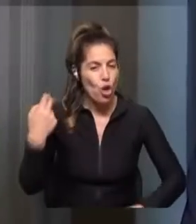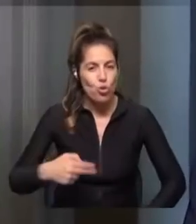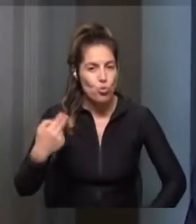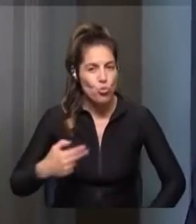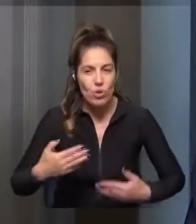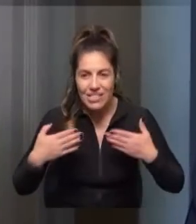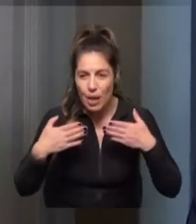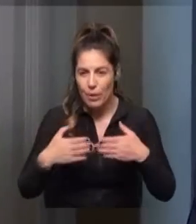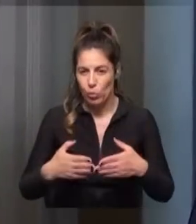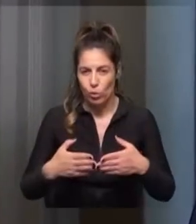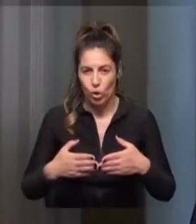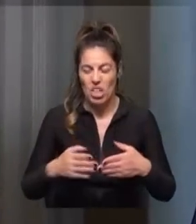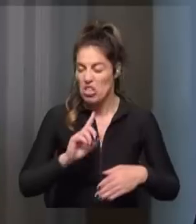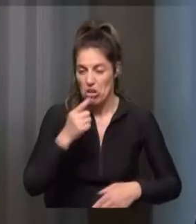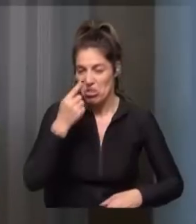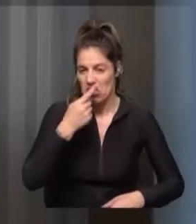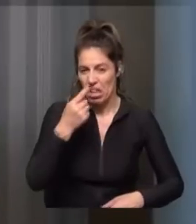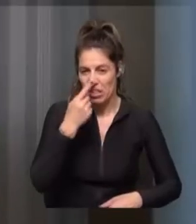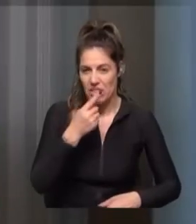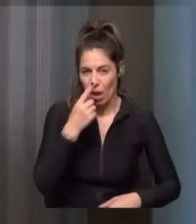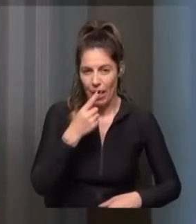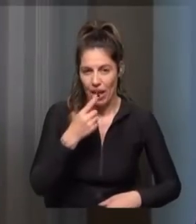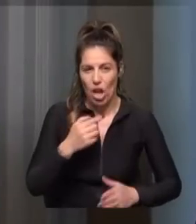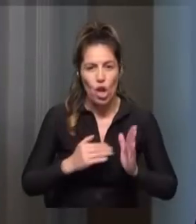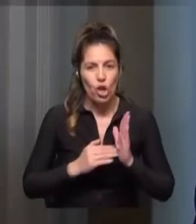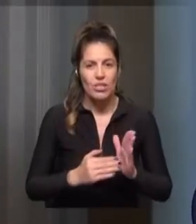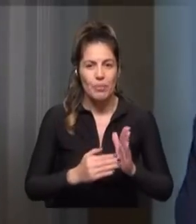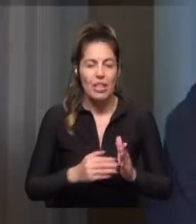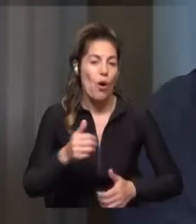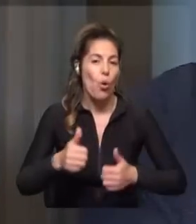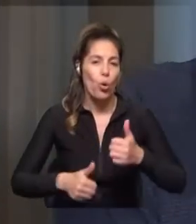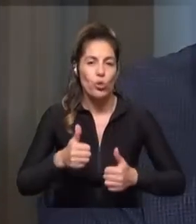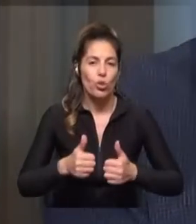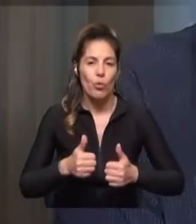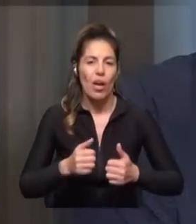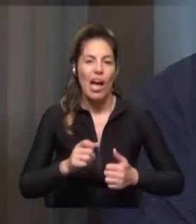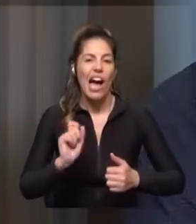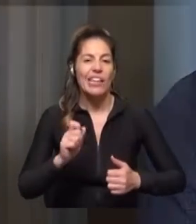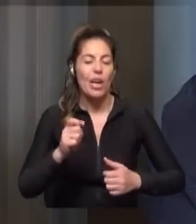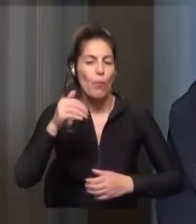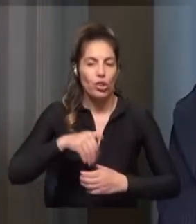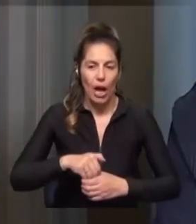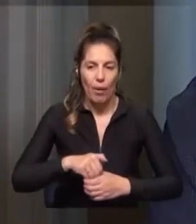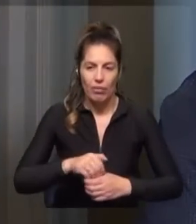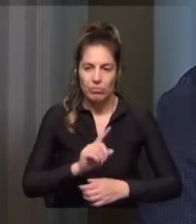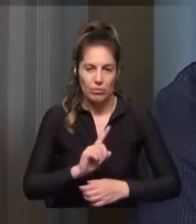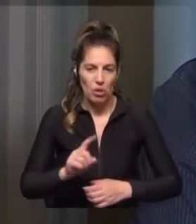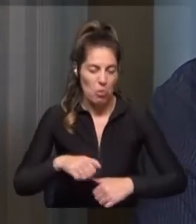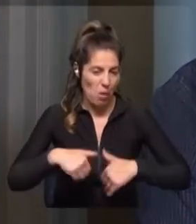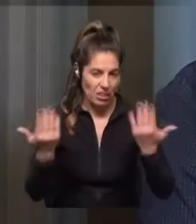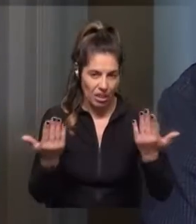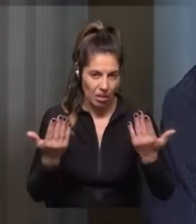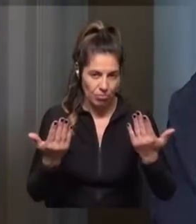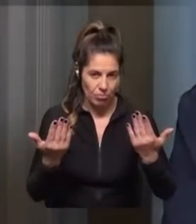le preguntó ni nos interesaba lo que se presentaban un concurso qué filiación política tenía se presentaba cualquiera